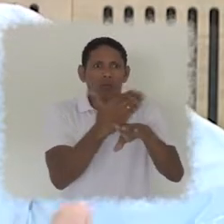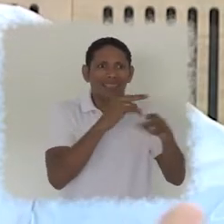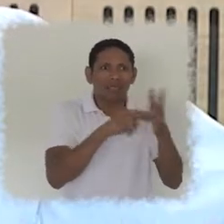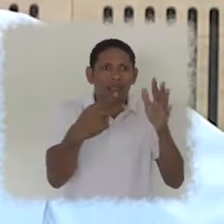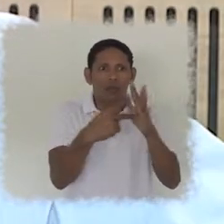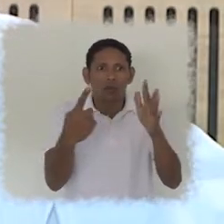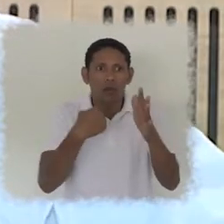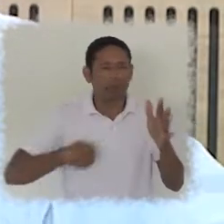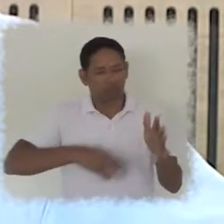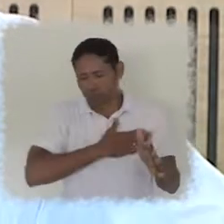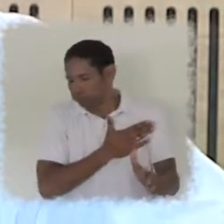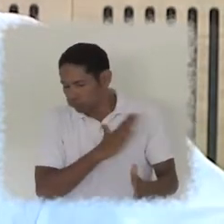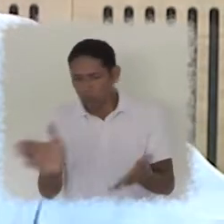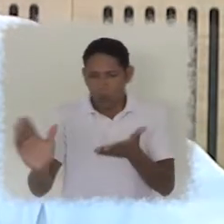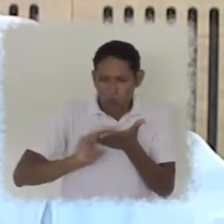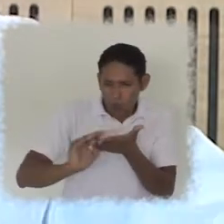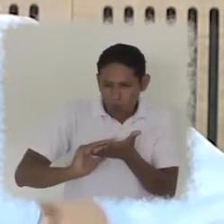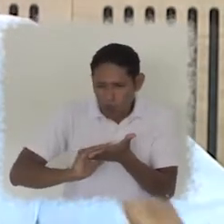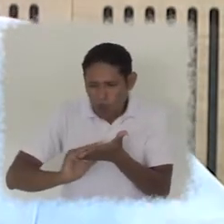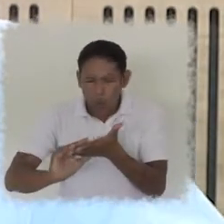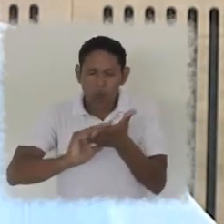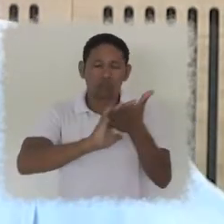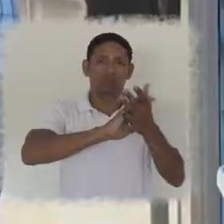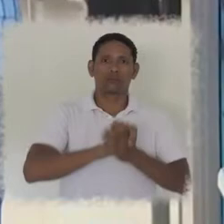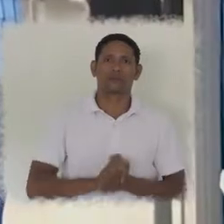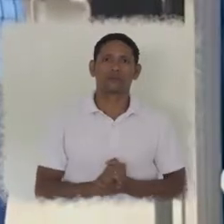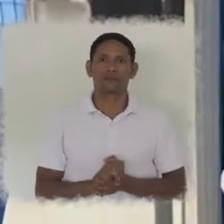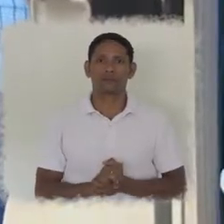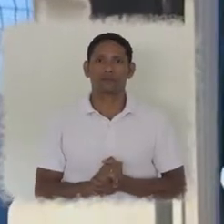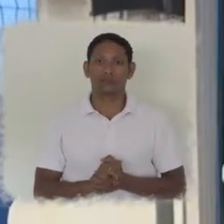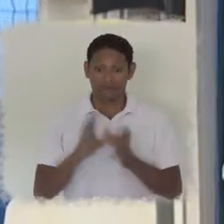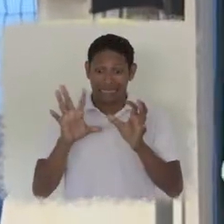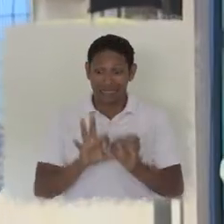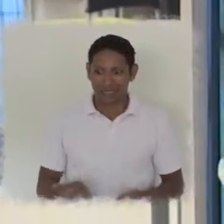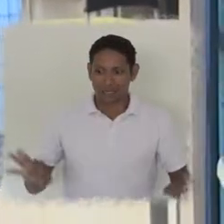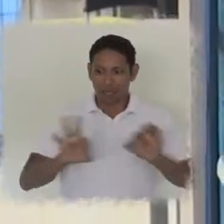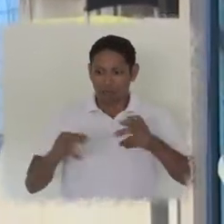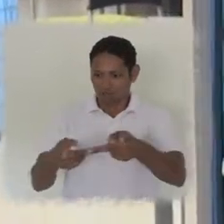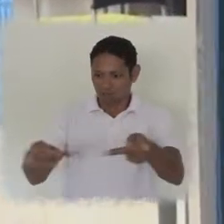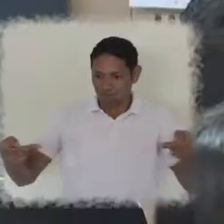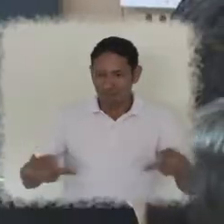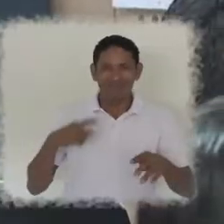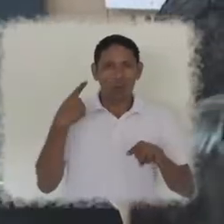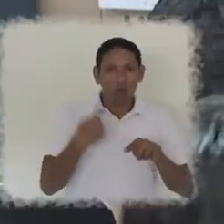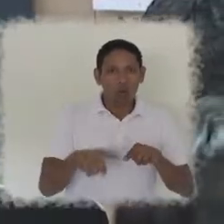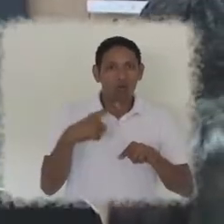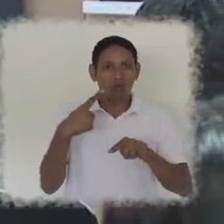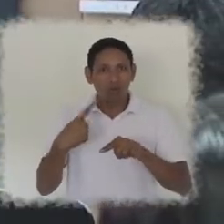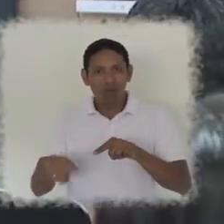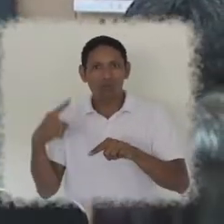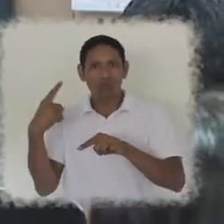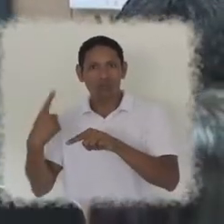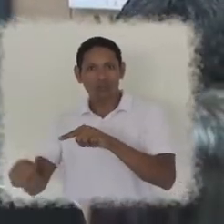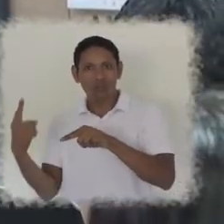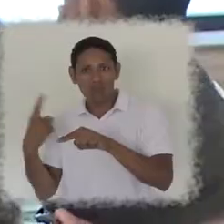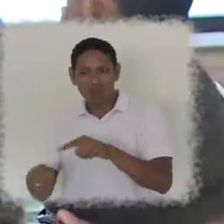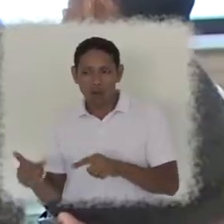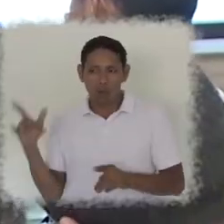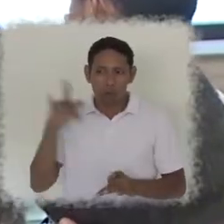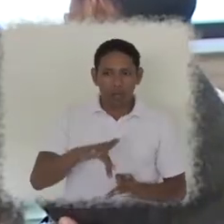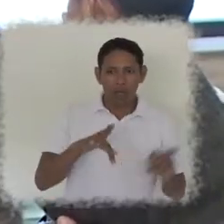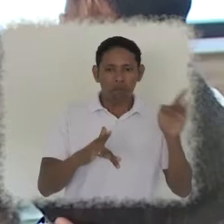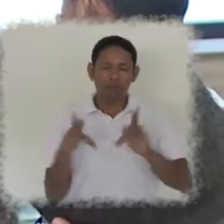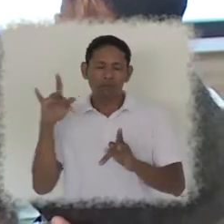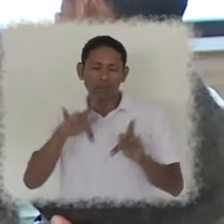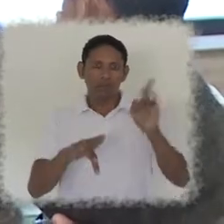todos los problemas de tecnología, de comunicaciones. El importante espacio que sirvió para el encuentro de los diferentes estamentos que hacen